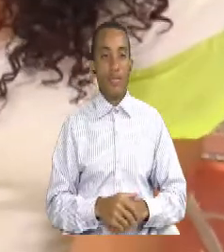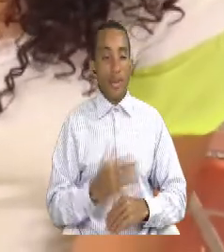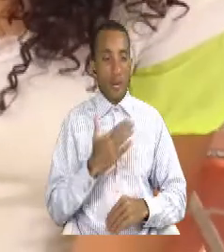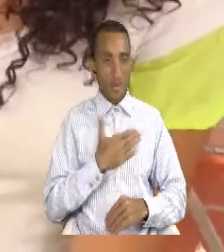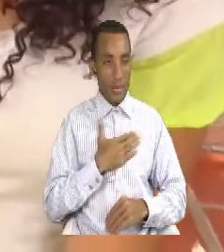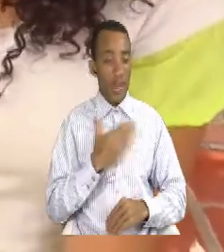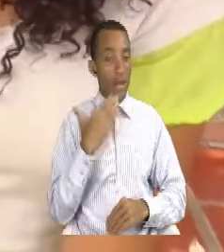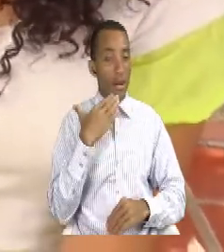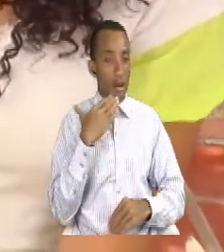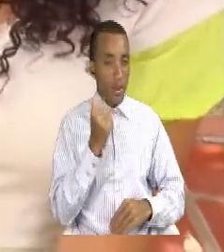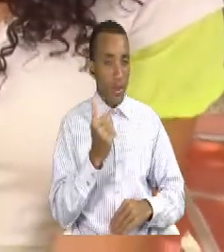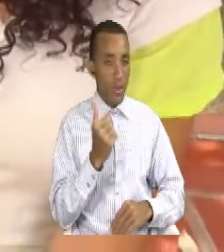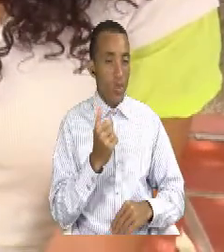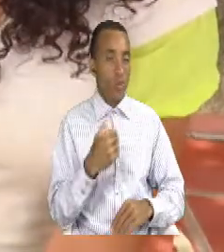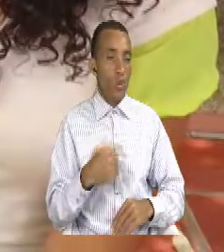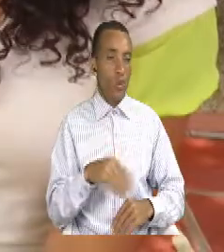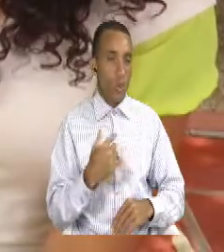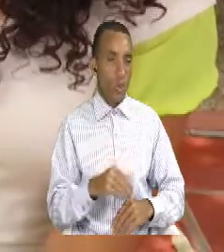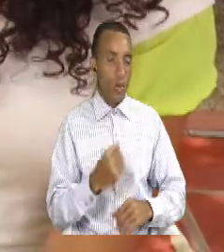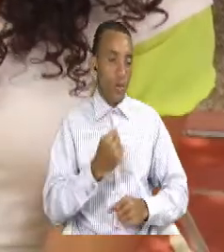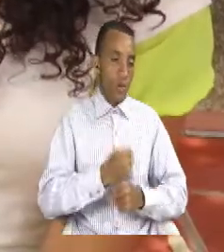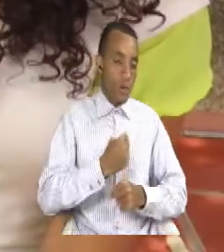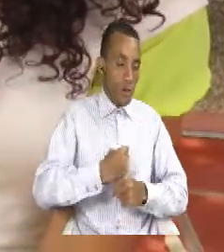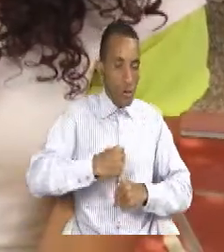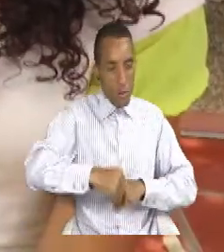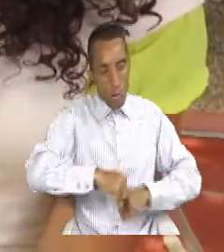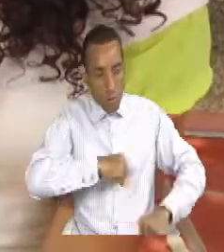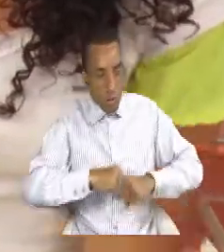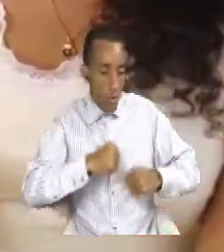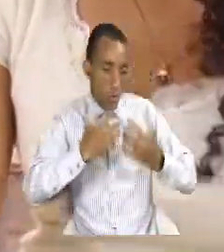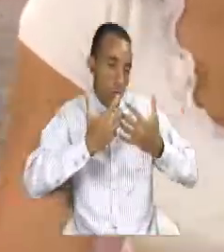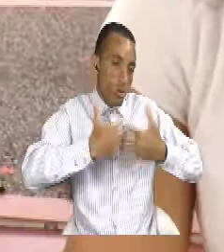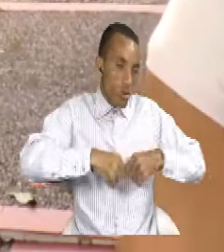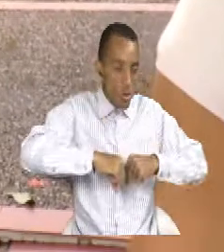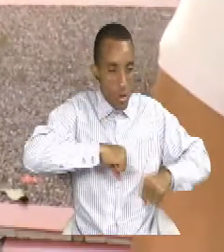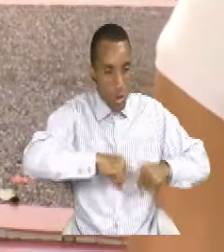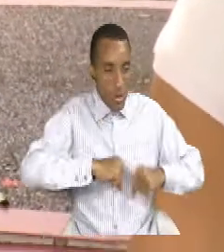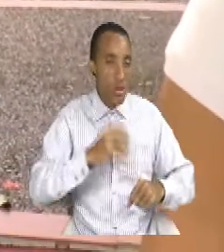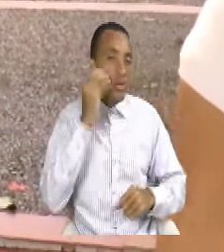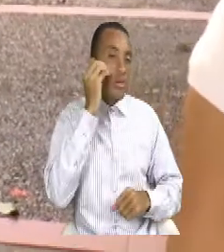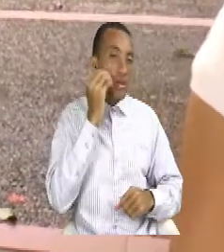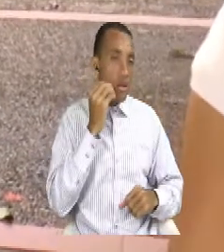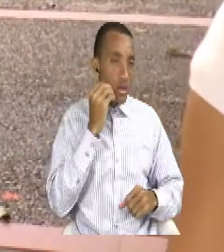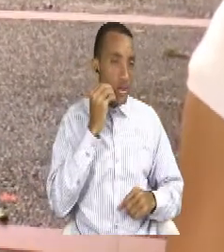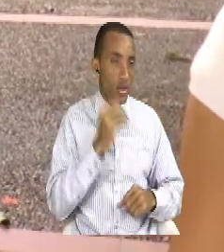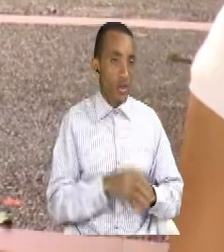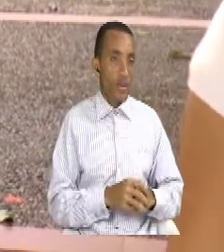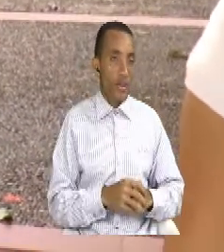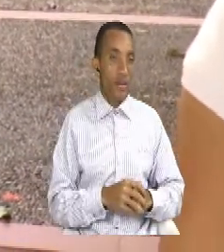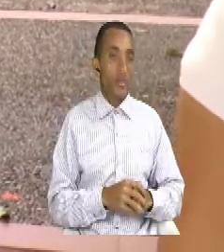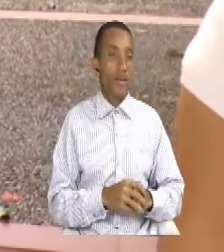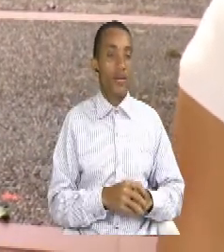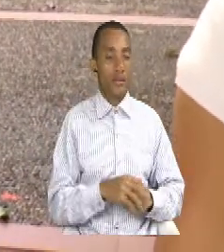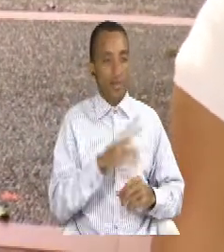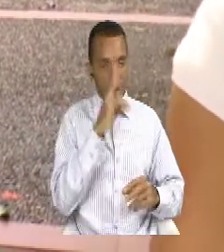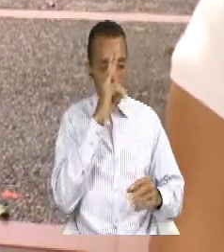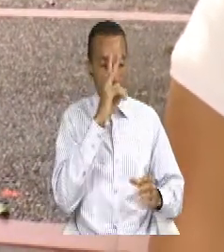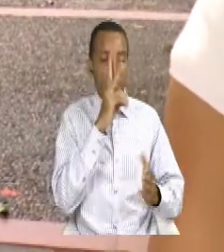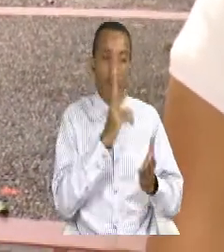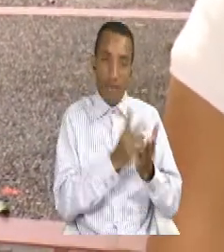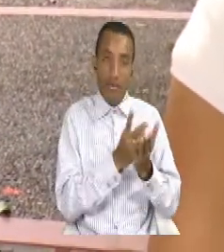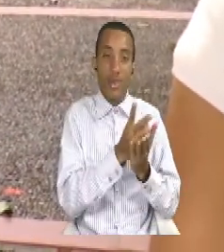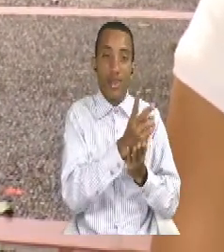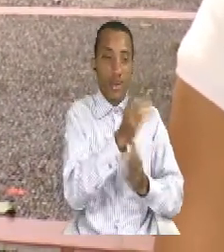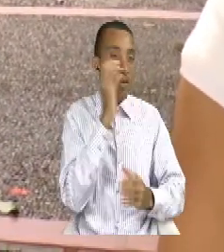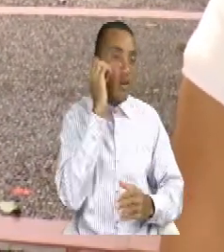mujer barranqueña es una mujer trabajadora, emprendedora, muy hogareñas y muy fieles en sus